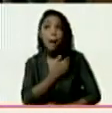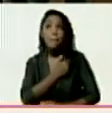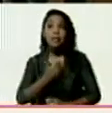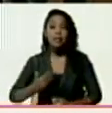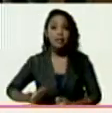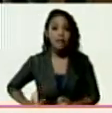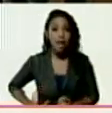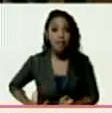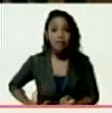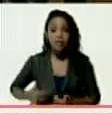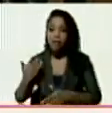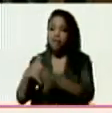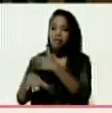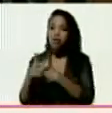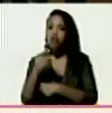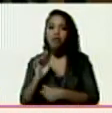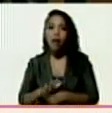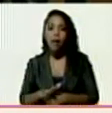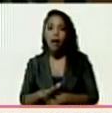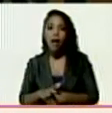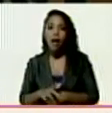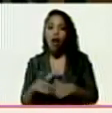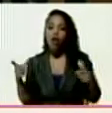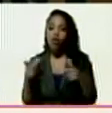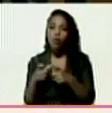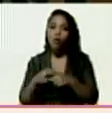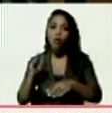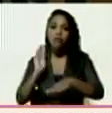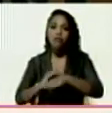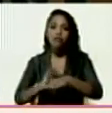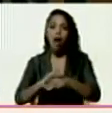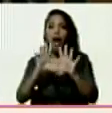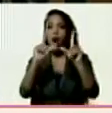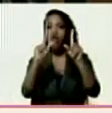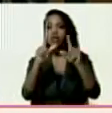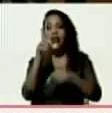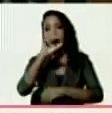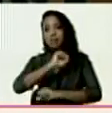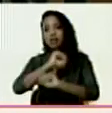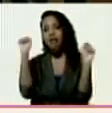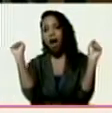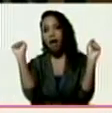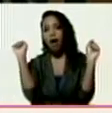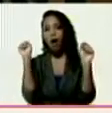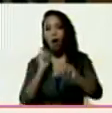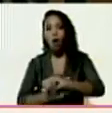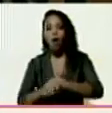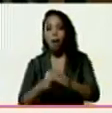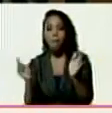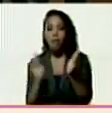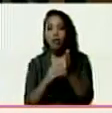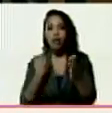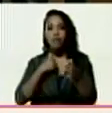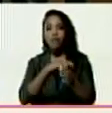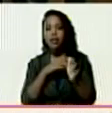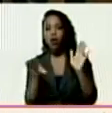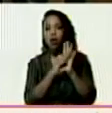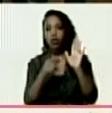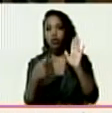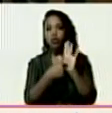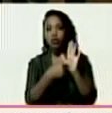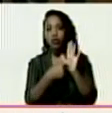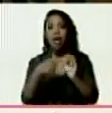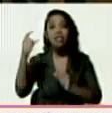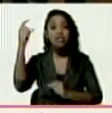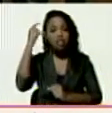no estaba. La sesión está convocada para las 11 de la mañana, hora prevista en nuestra Constitución. No es hora y